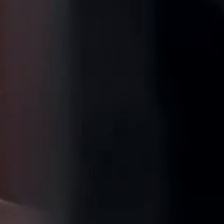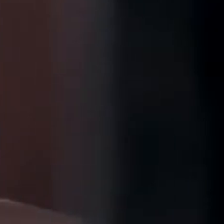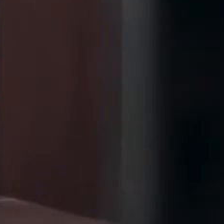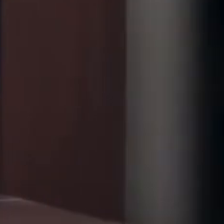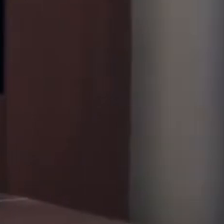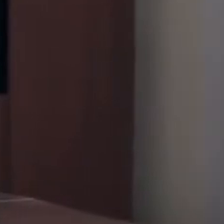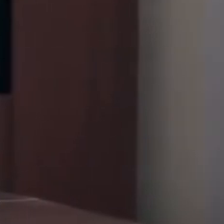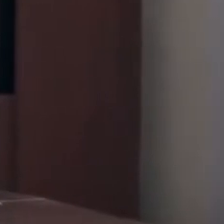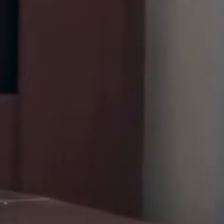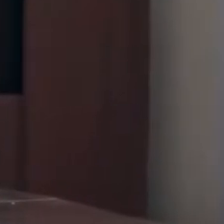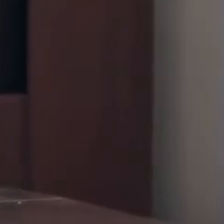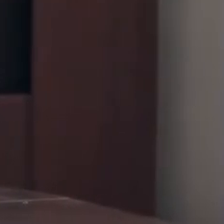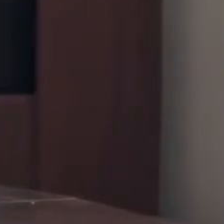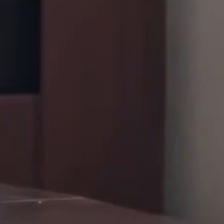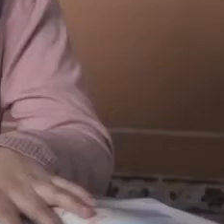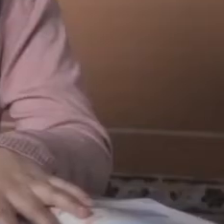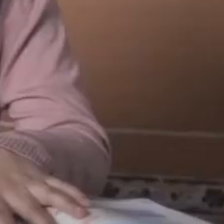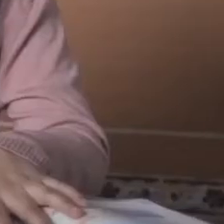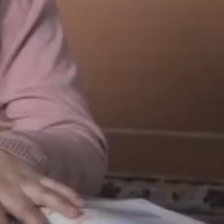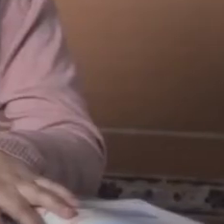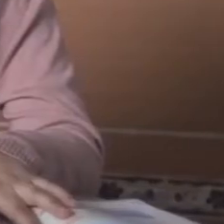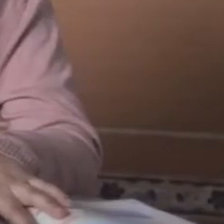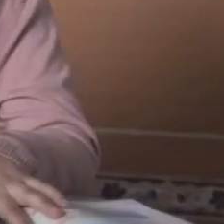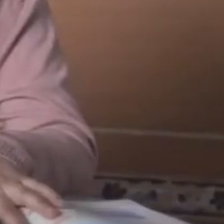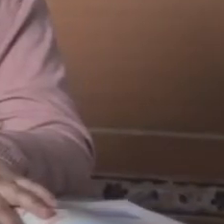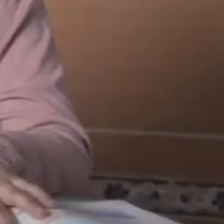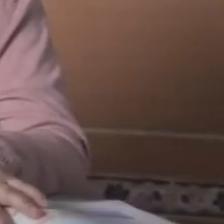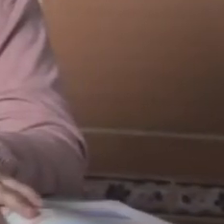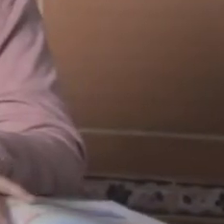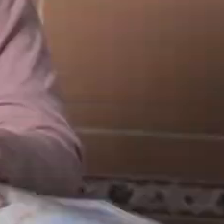Ha sido difícil dejar el cole como lo conocíamos.